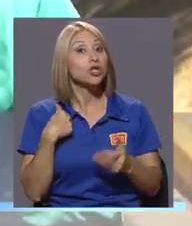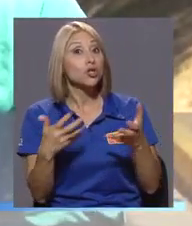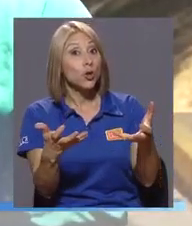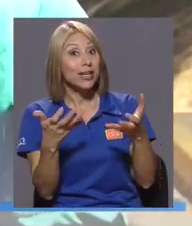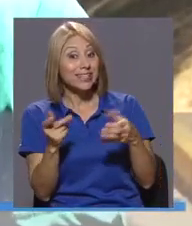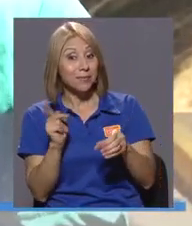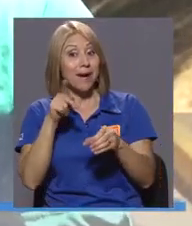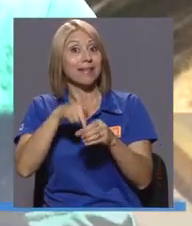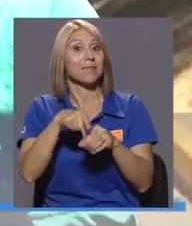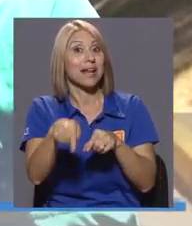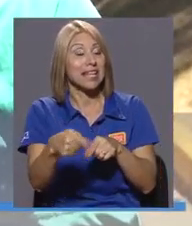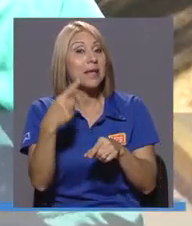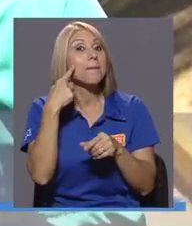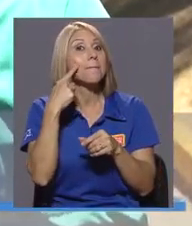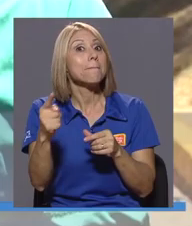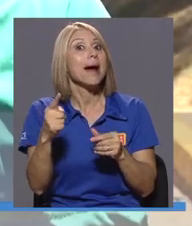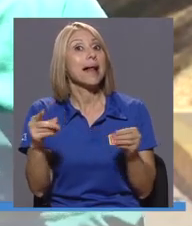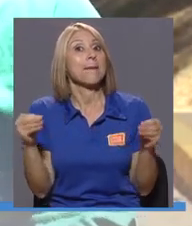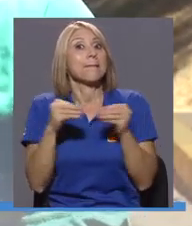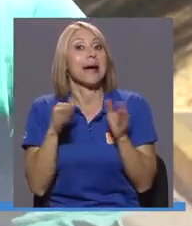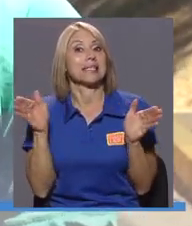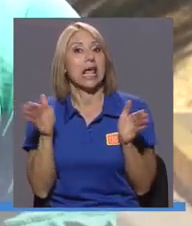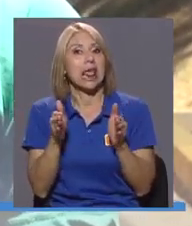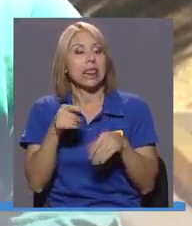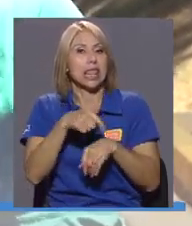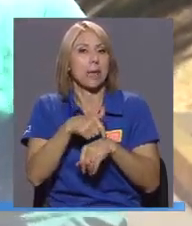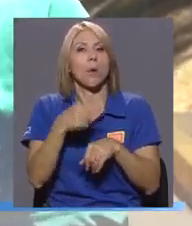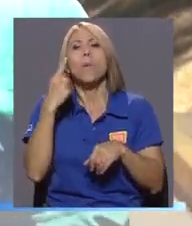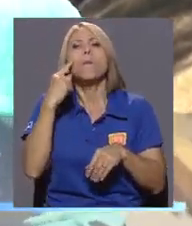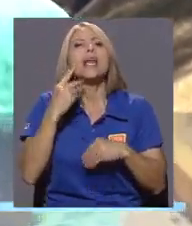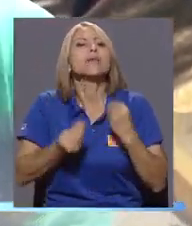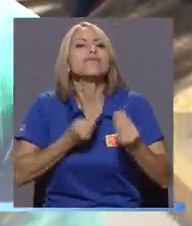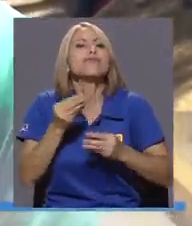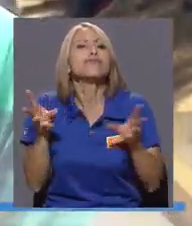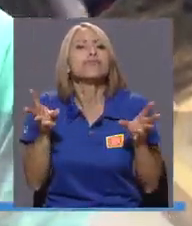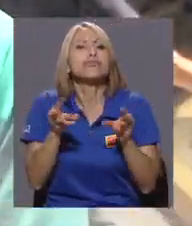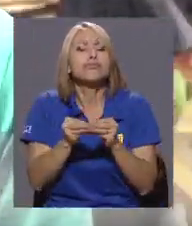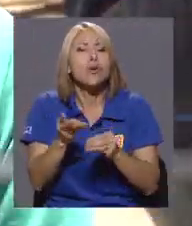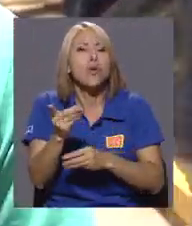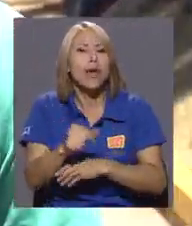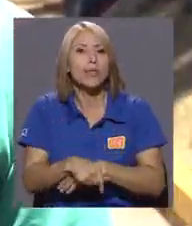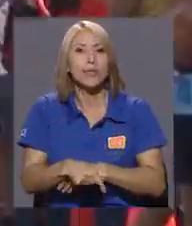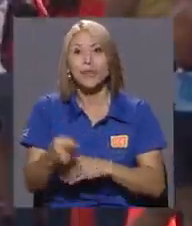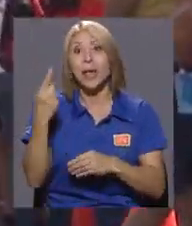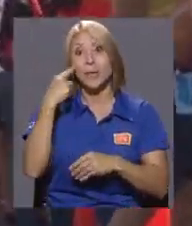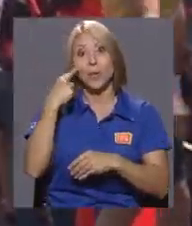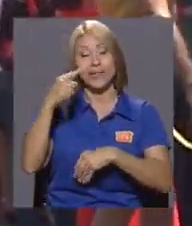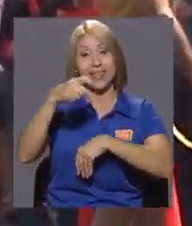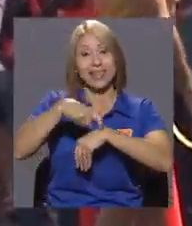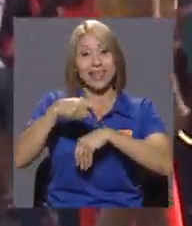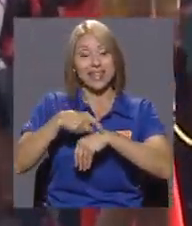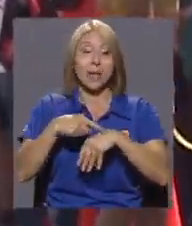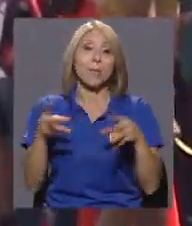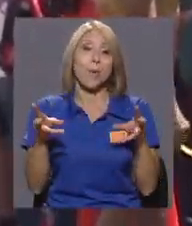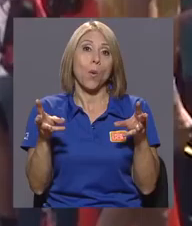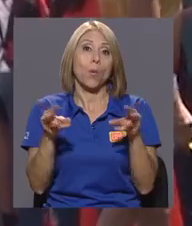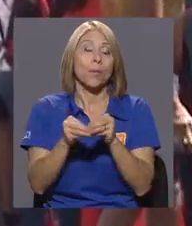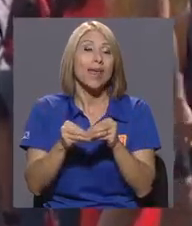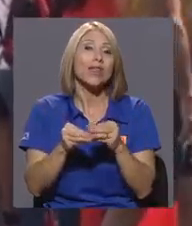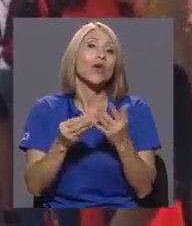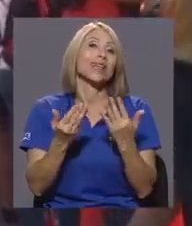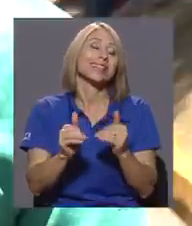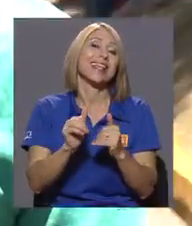milla para vencer el tiempo y para ver cuánto era el tiempo que iba a hacer. Y por lo que vi, el tiempo promedio fue de 10.52. Es mi carrera